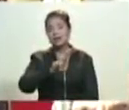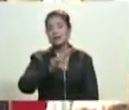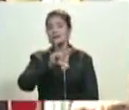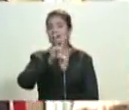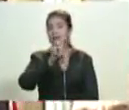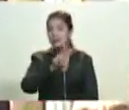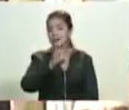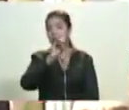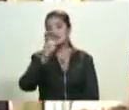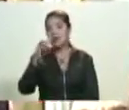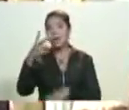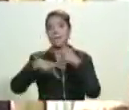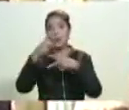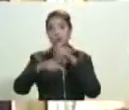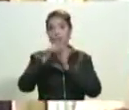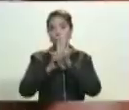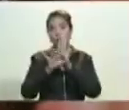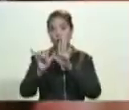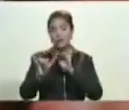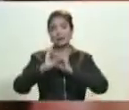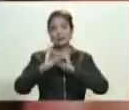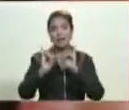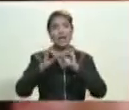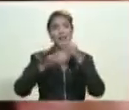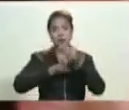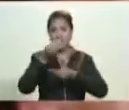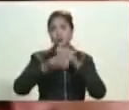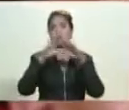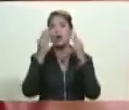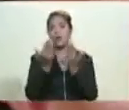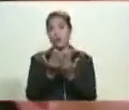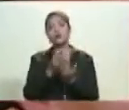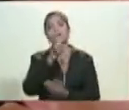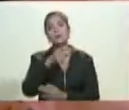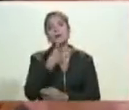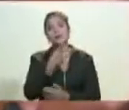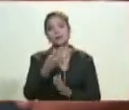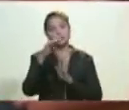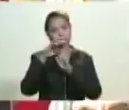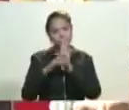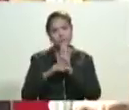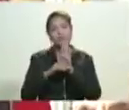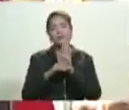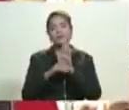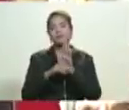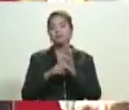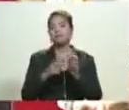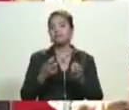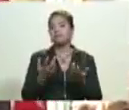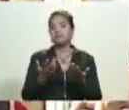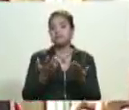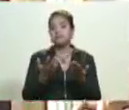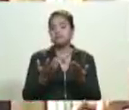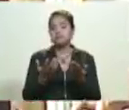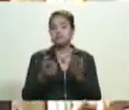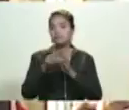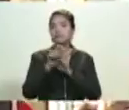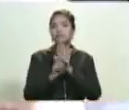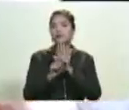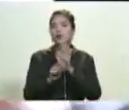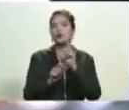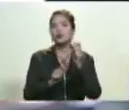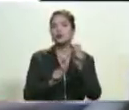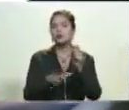más de 100 procesos constituyentes se han realizado en el mundo. También ha establecido que la vida útil de una